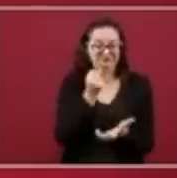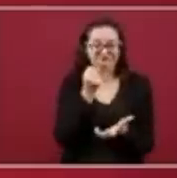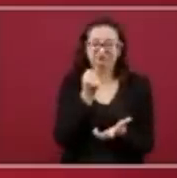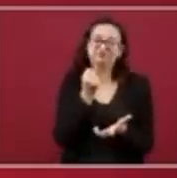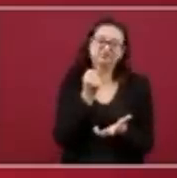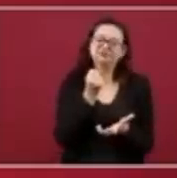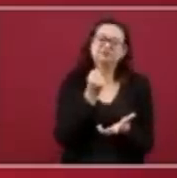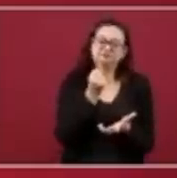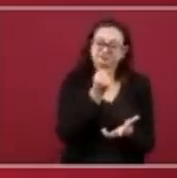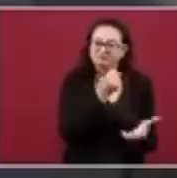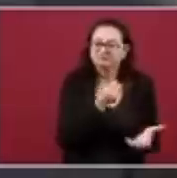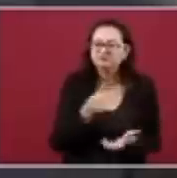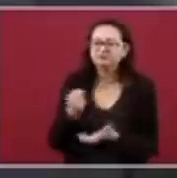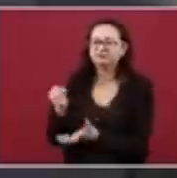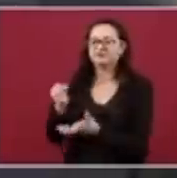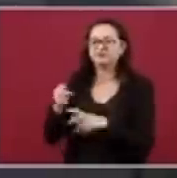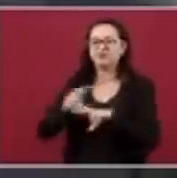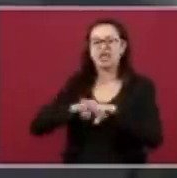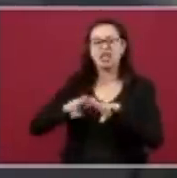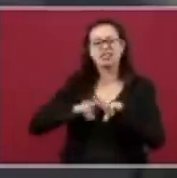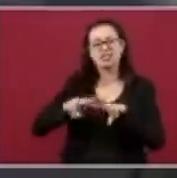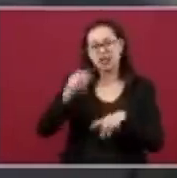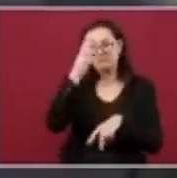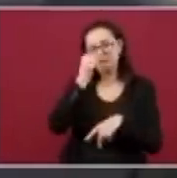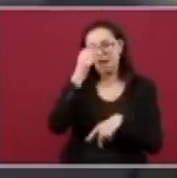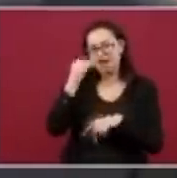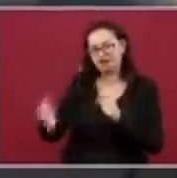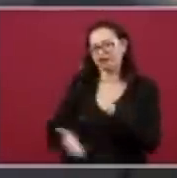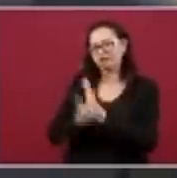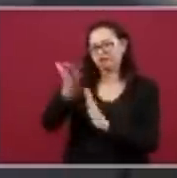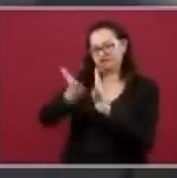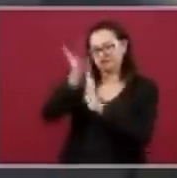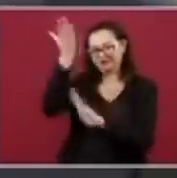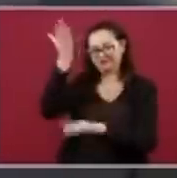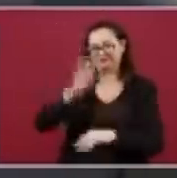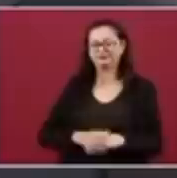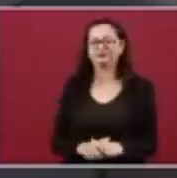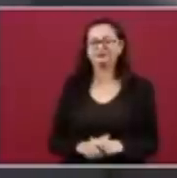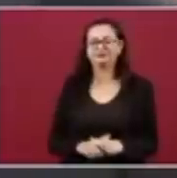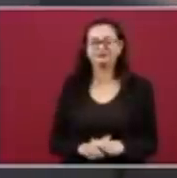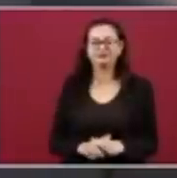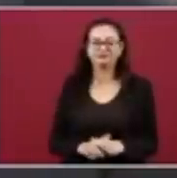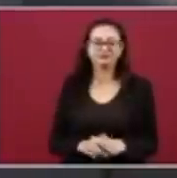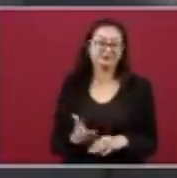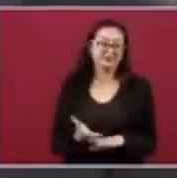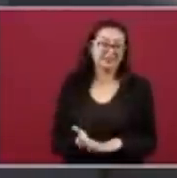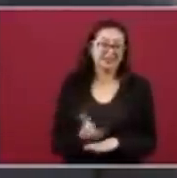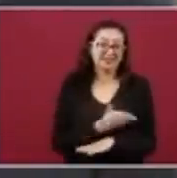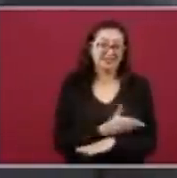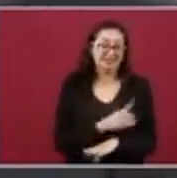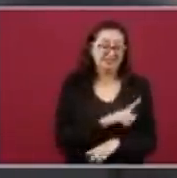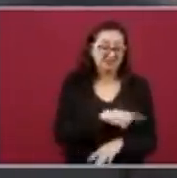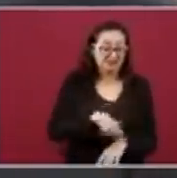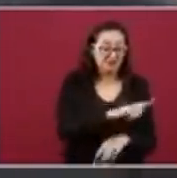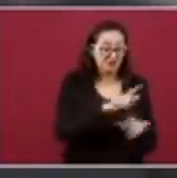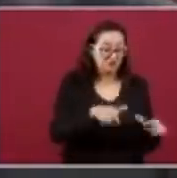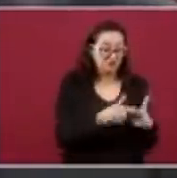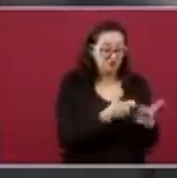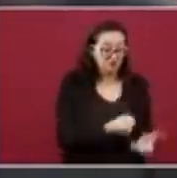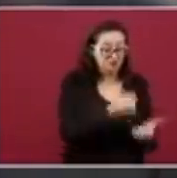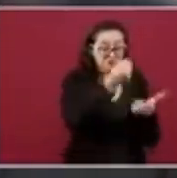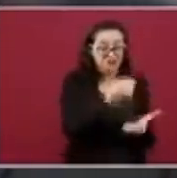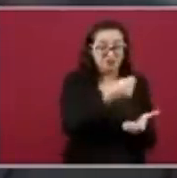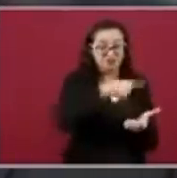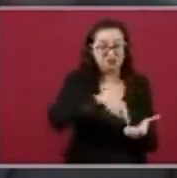la construcción del Tren Maya. Y quienes manejaban estos recursos, pues no